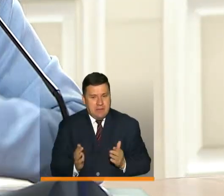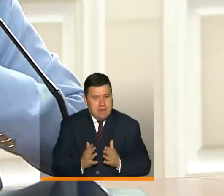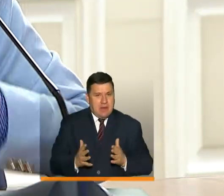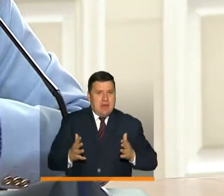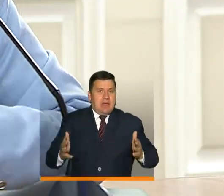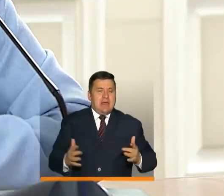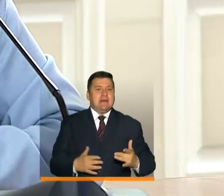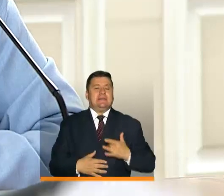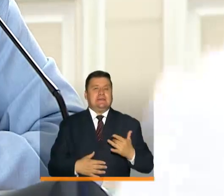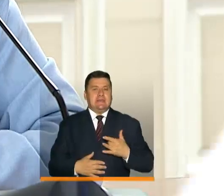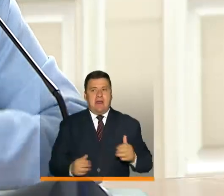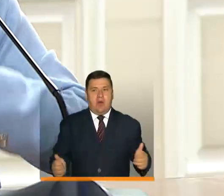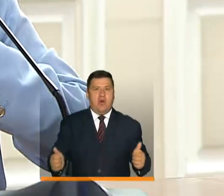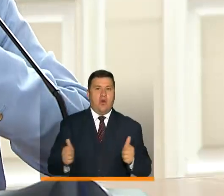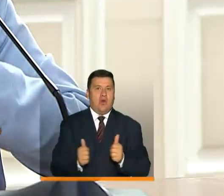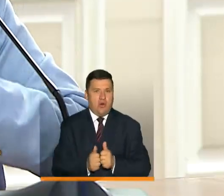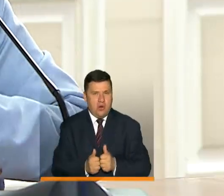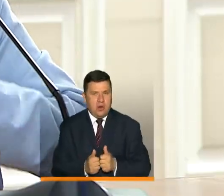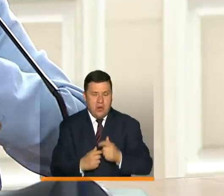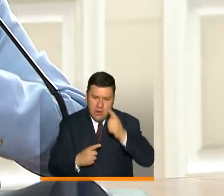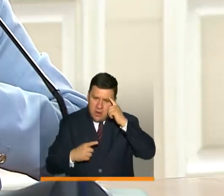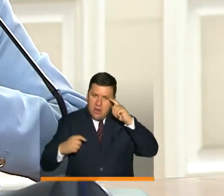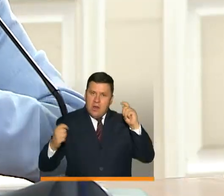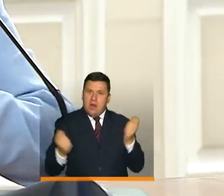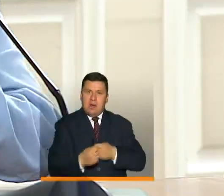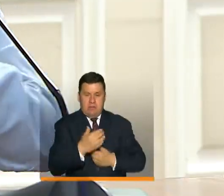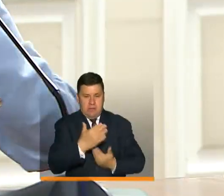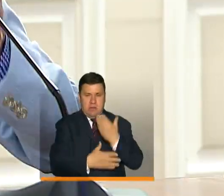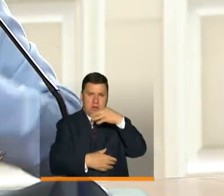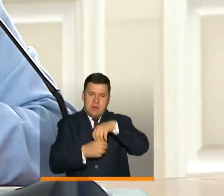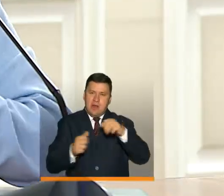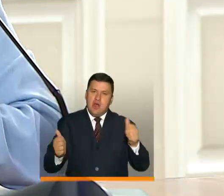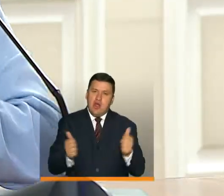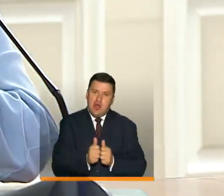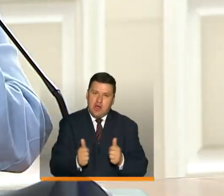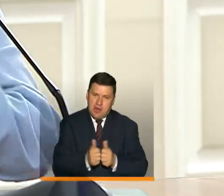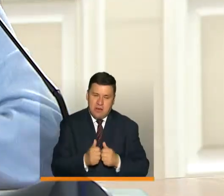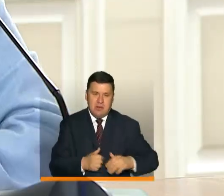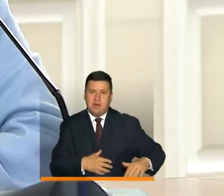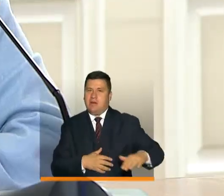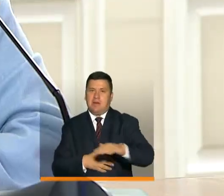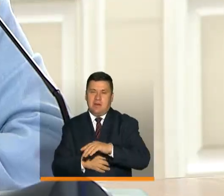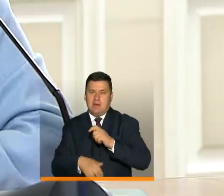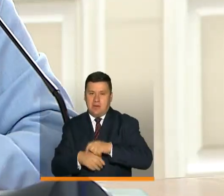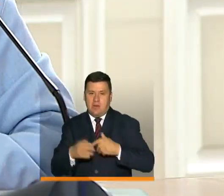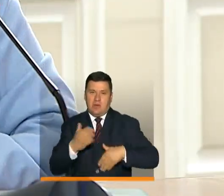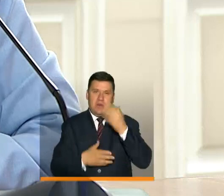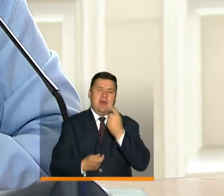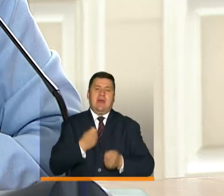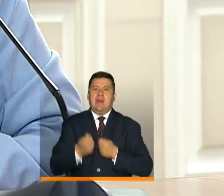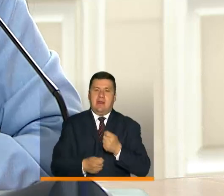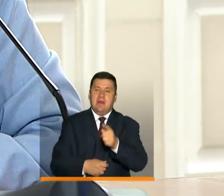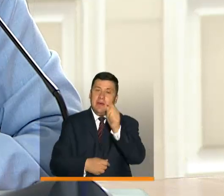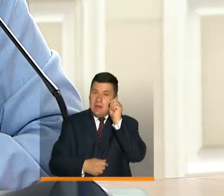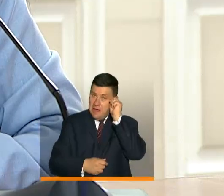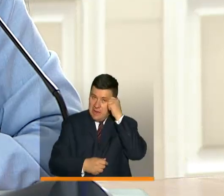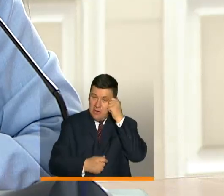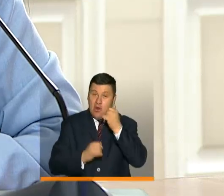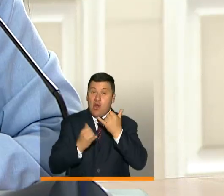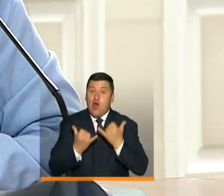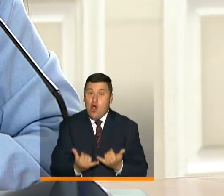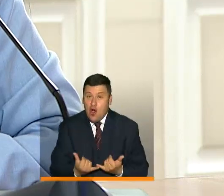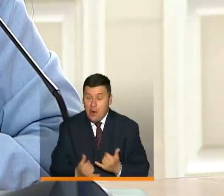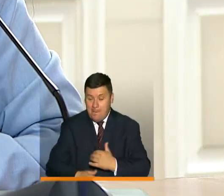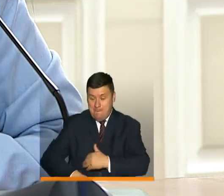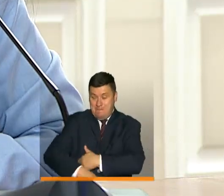empresarios se sientan acompañados, que la transformación digital los acompañe a ellos en estos nuevos negocios. Y recuerden que hoy